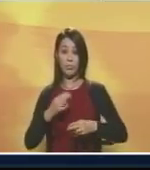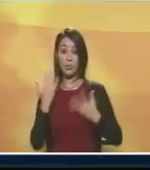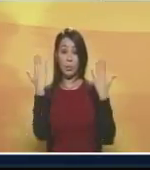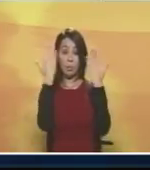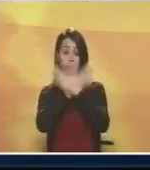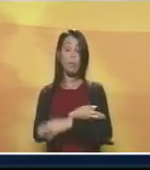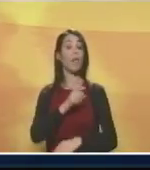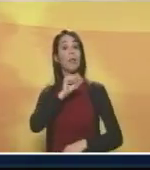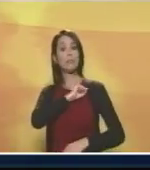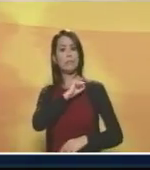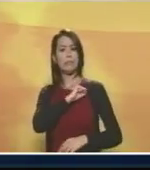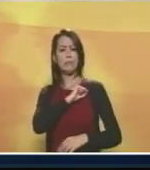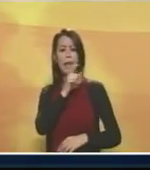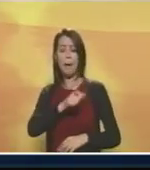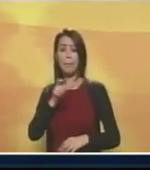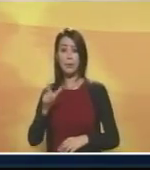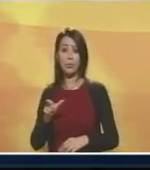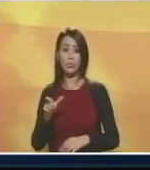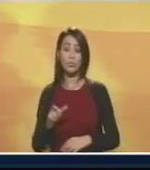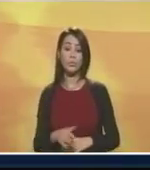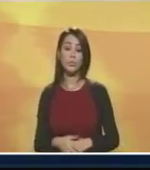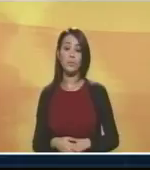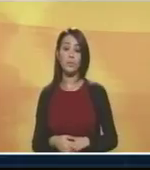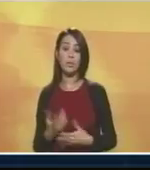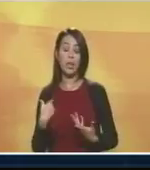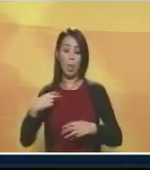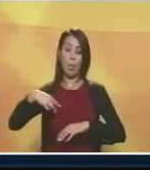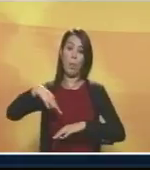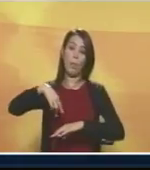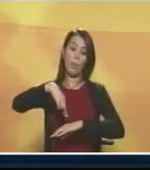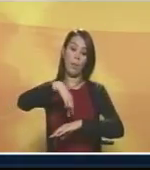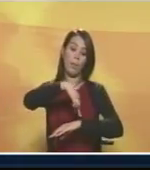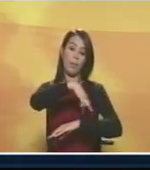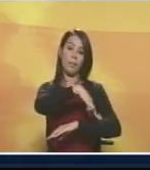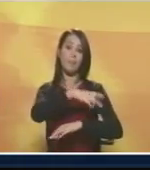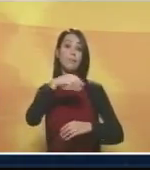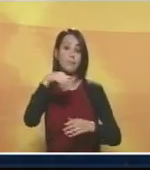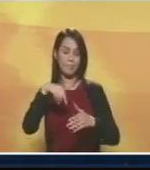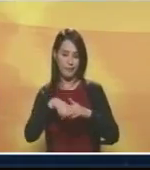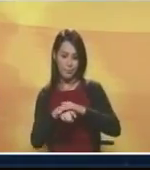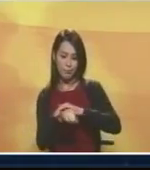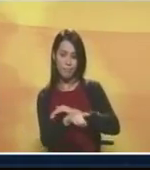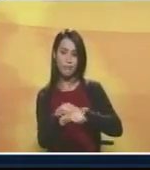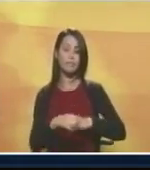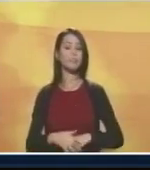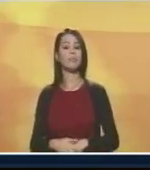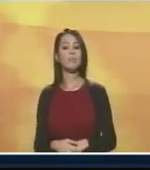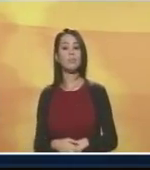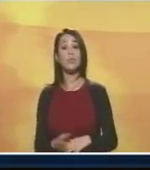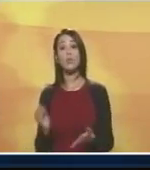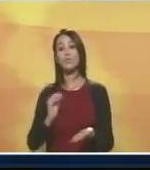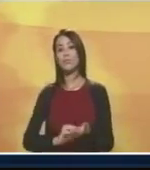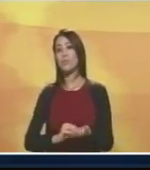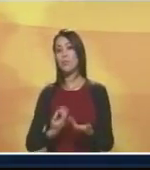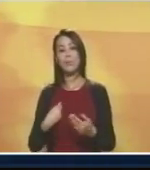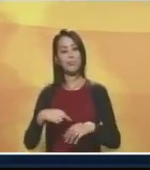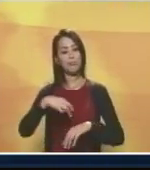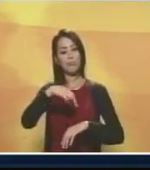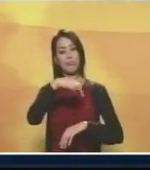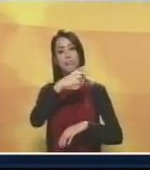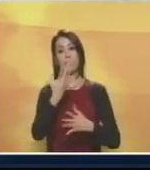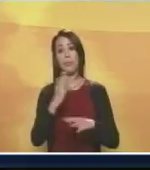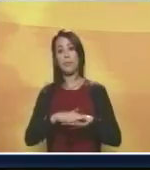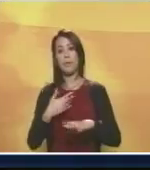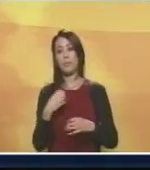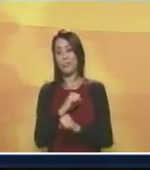confusión y nerviosismo en los usuarios, quienes tuvieron que caminar dentro de los túneles. Me salió otra vez porque no puedo entrar y a los